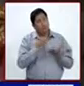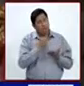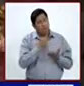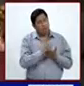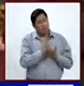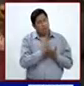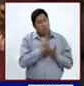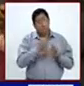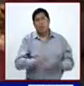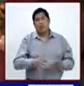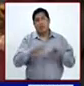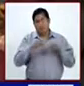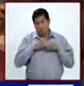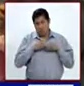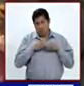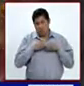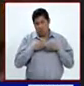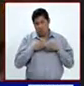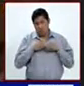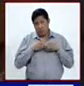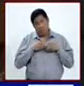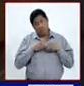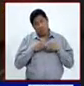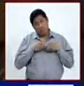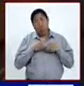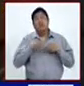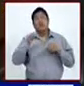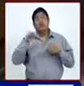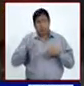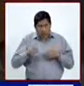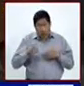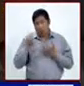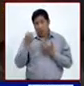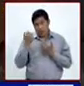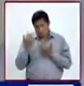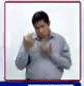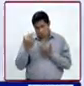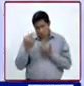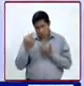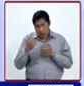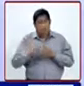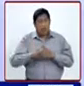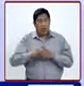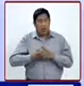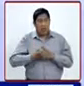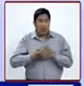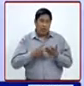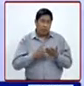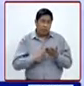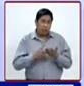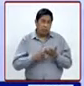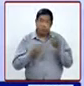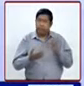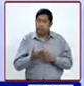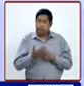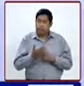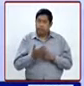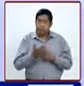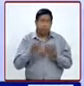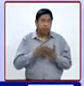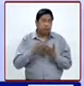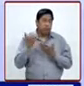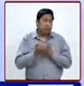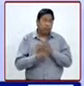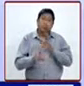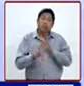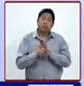de recibido en ventanilla única. Sí, se está aguardando para poder iniciar y debatir estos proyectos de ley que tienen